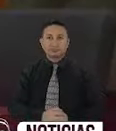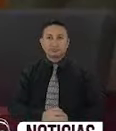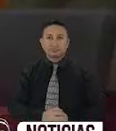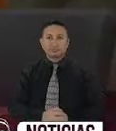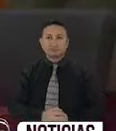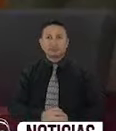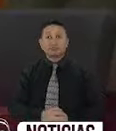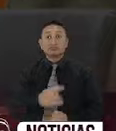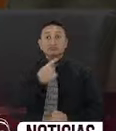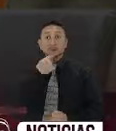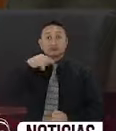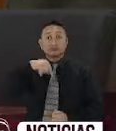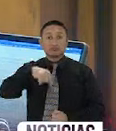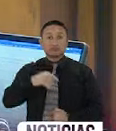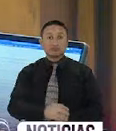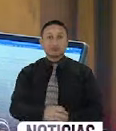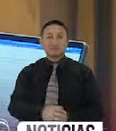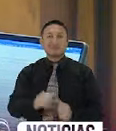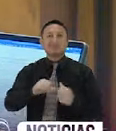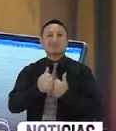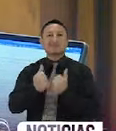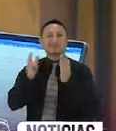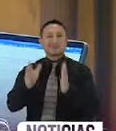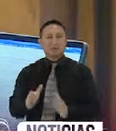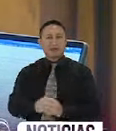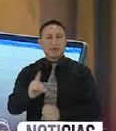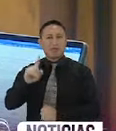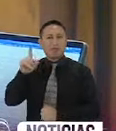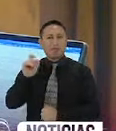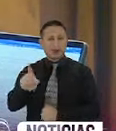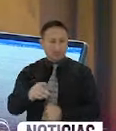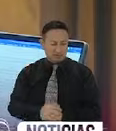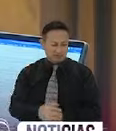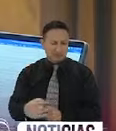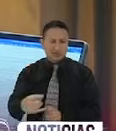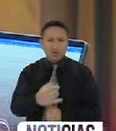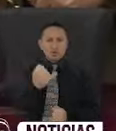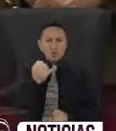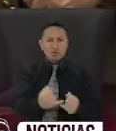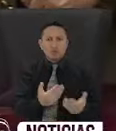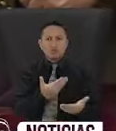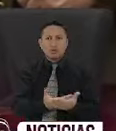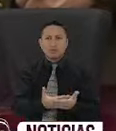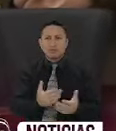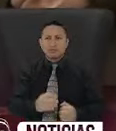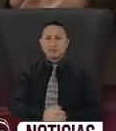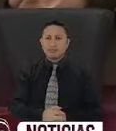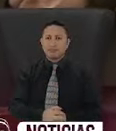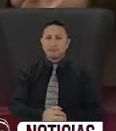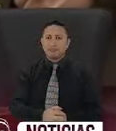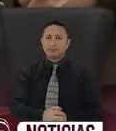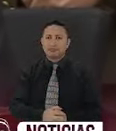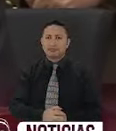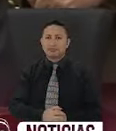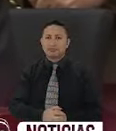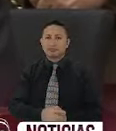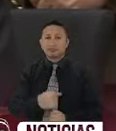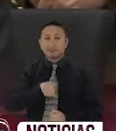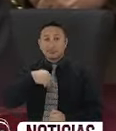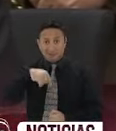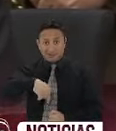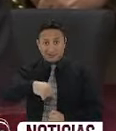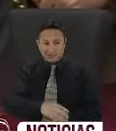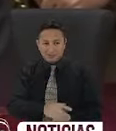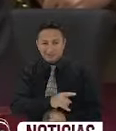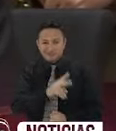también cuestionó a sus interpelantes por introducir pruebas de última hora. Me quieren hacer caída y limpia, usando